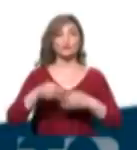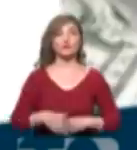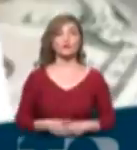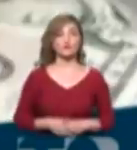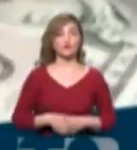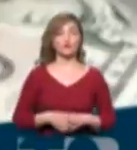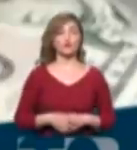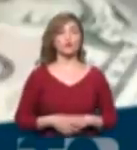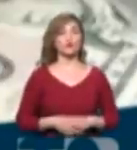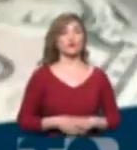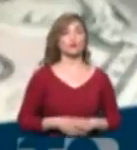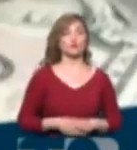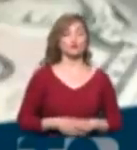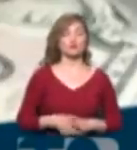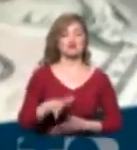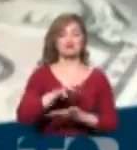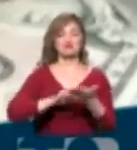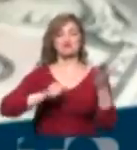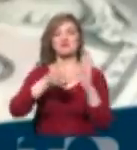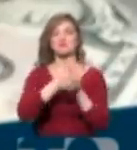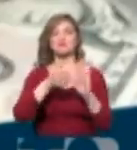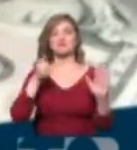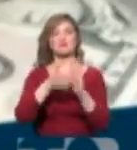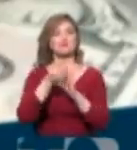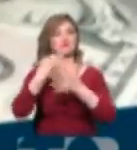$59,744, mientras que sus egresos alcanzaron los